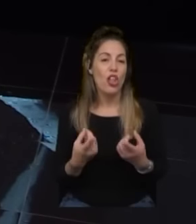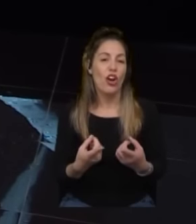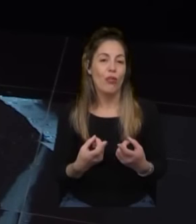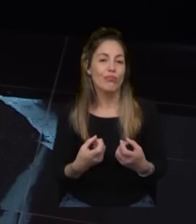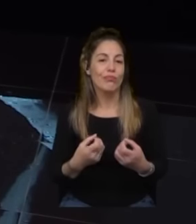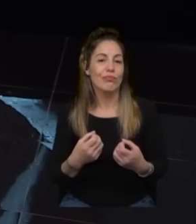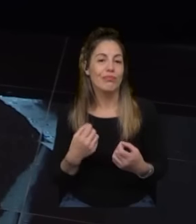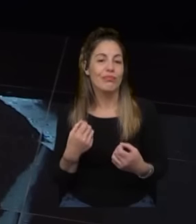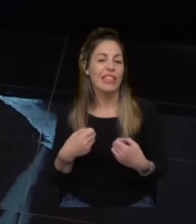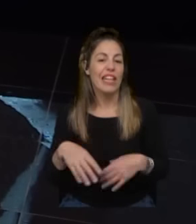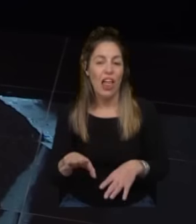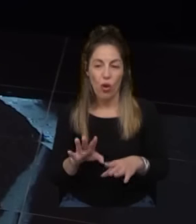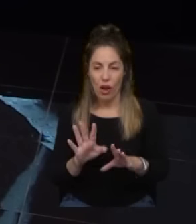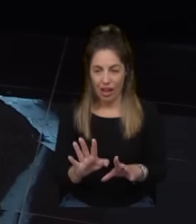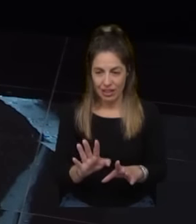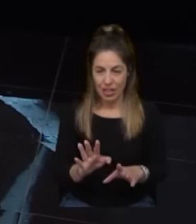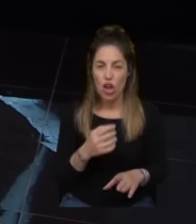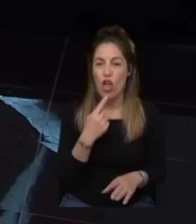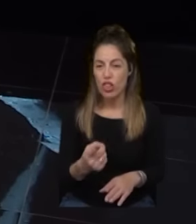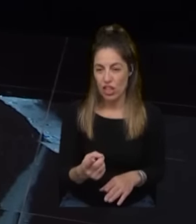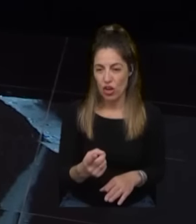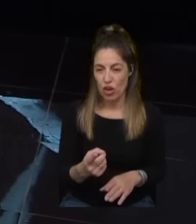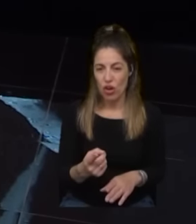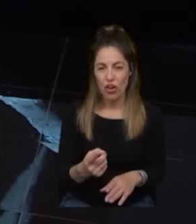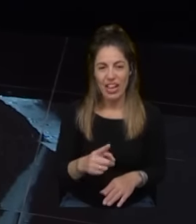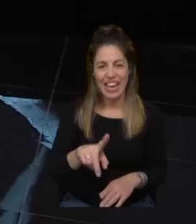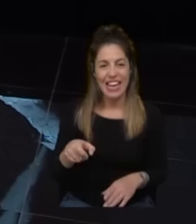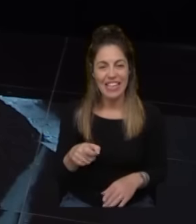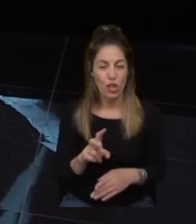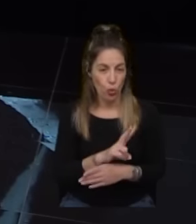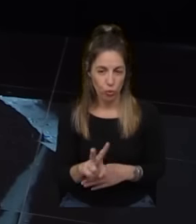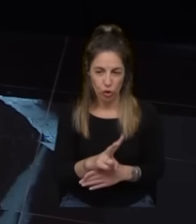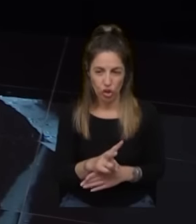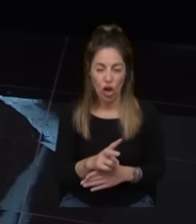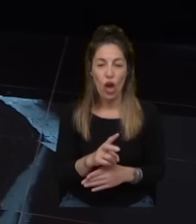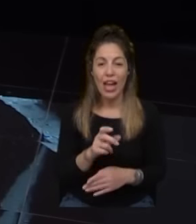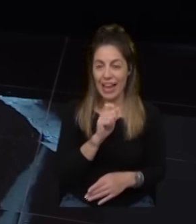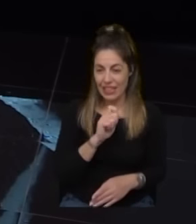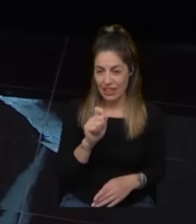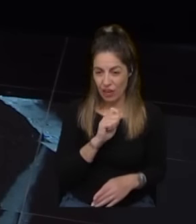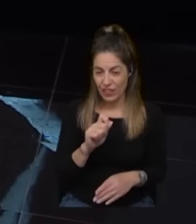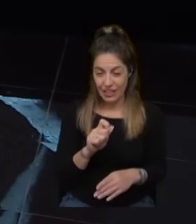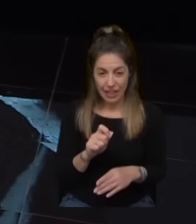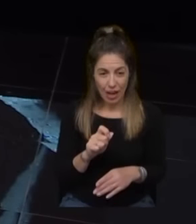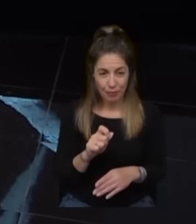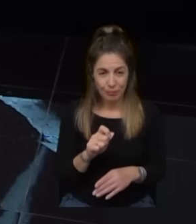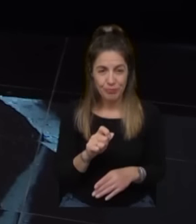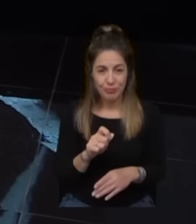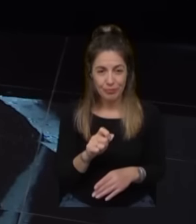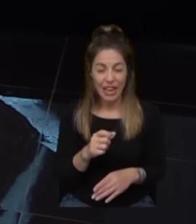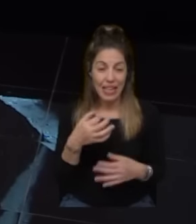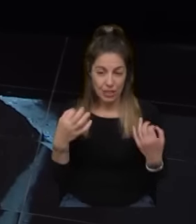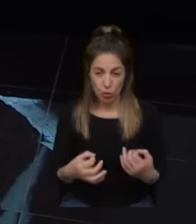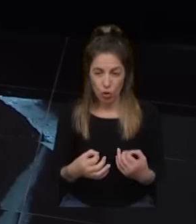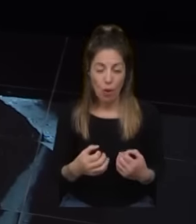retirado. Así lo dijo el ex custodio. En entrevista con el portal Crónicas del Este, aseguró